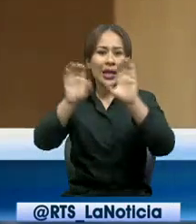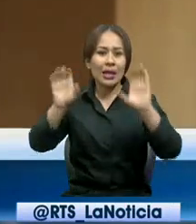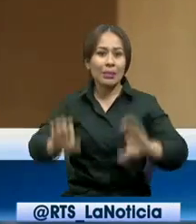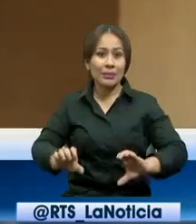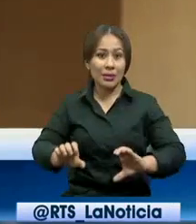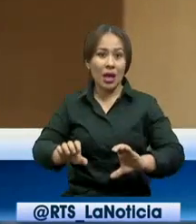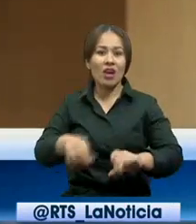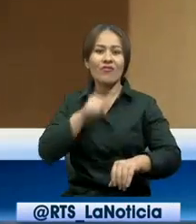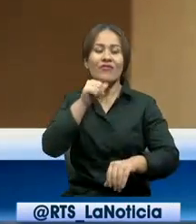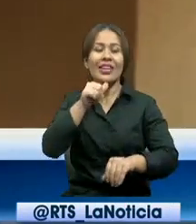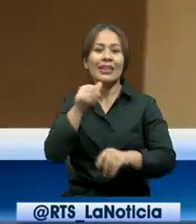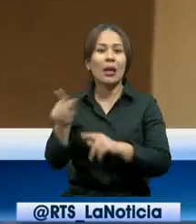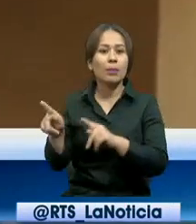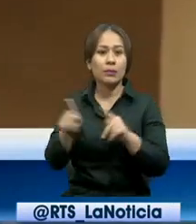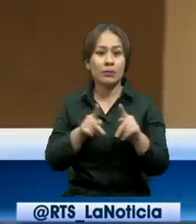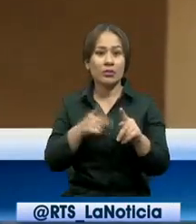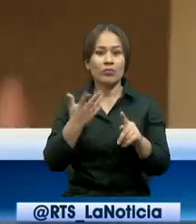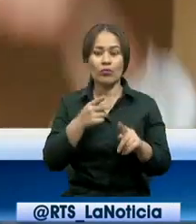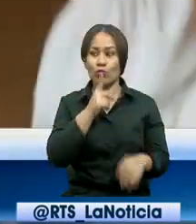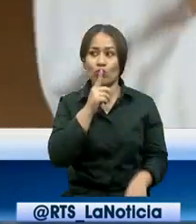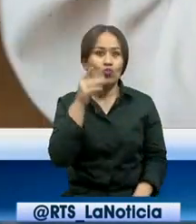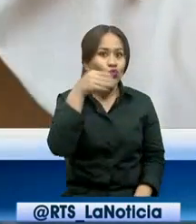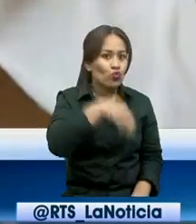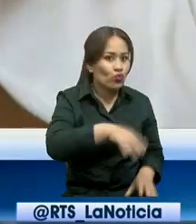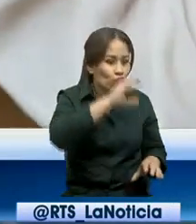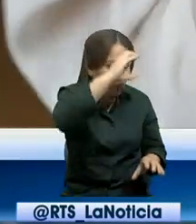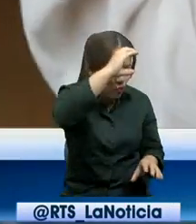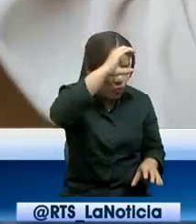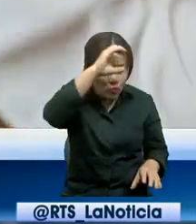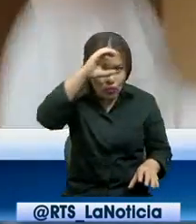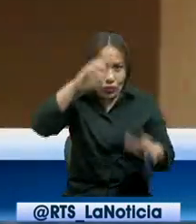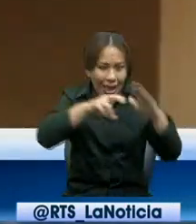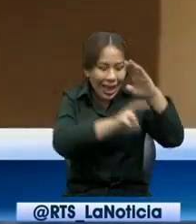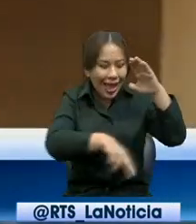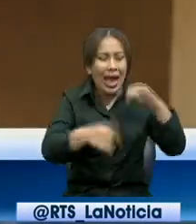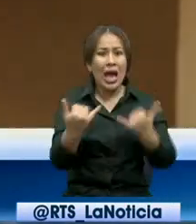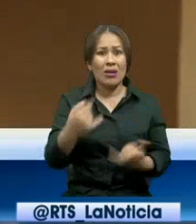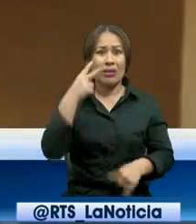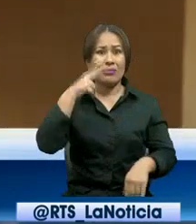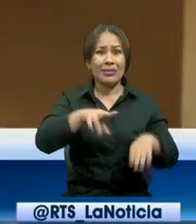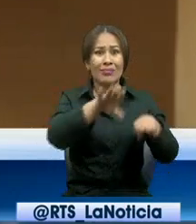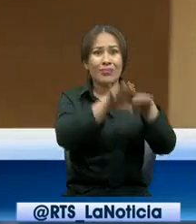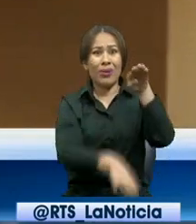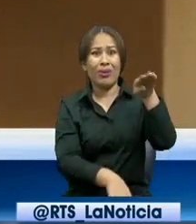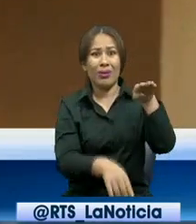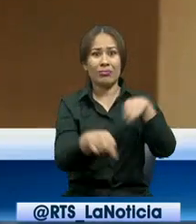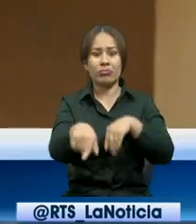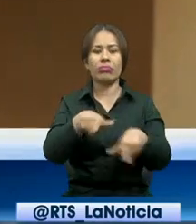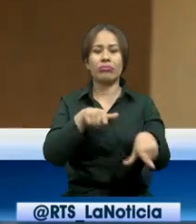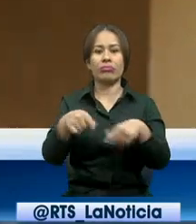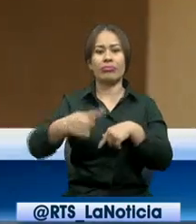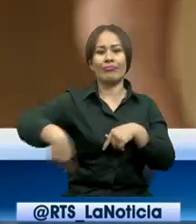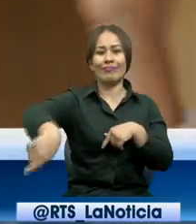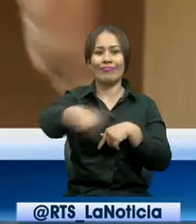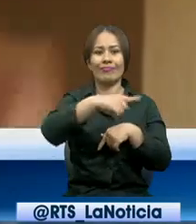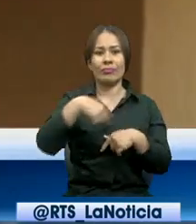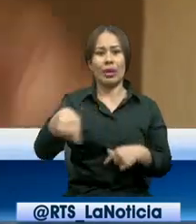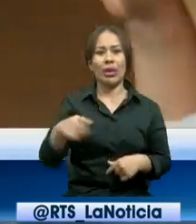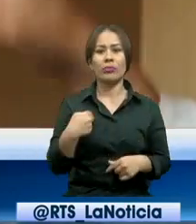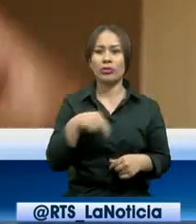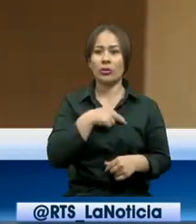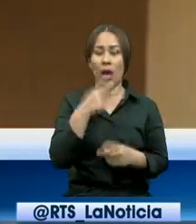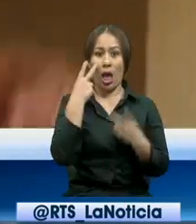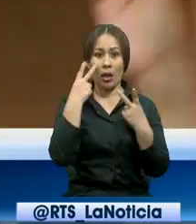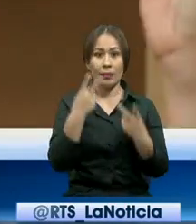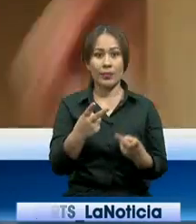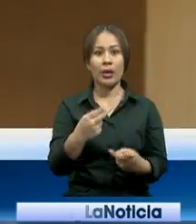inclusive invaden la zona de exclusión y provocan el hundimiento que ahora están viendo ustedes aquí en Saruma. Y vinimos a constatar eso,